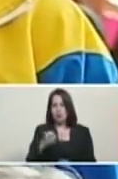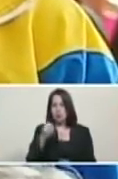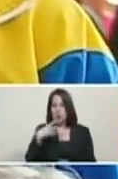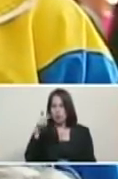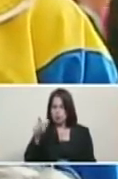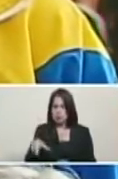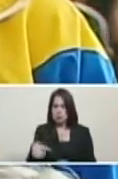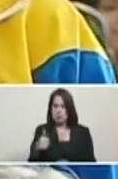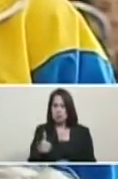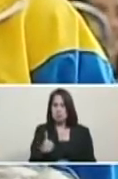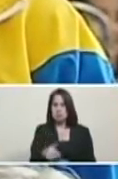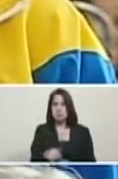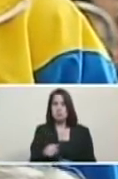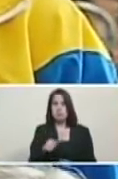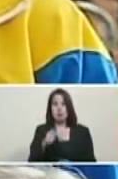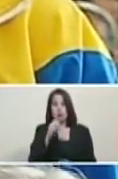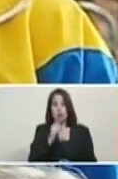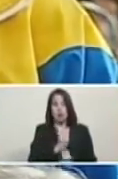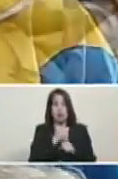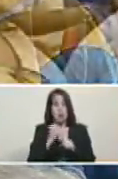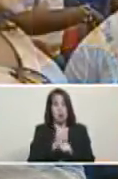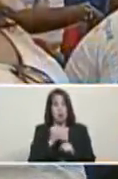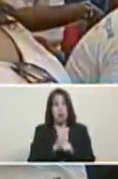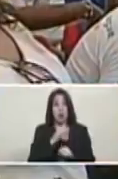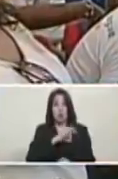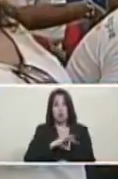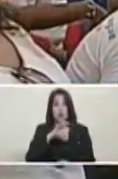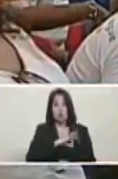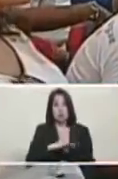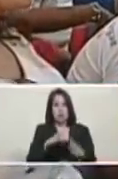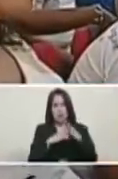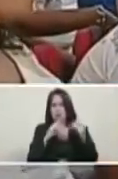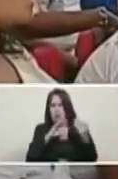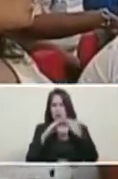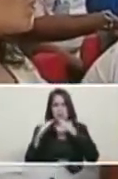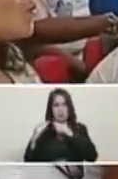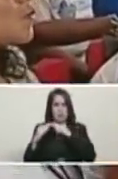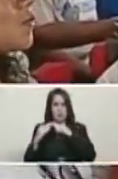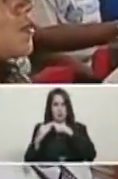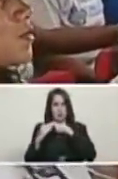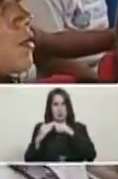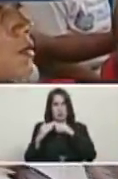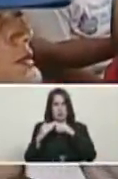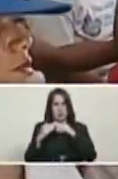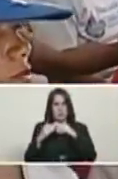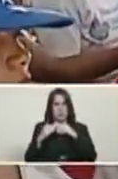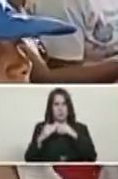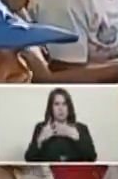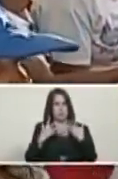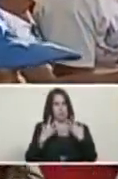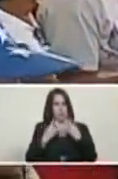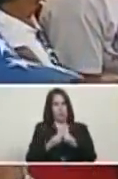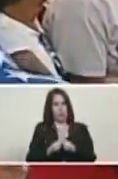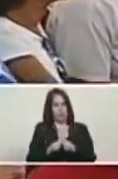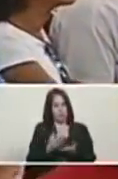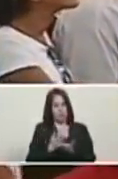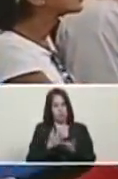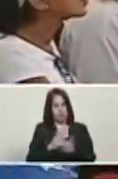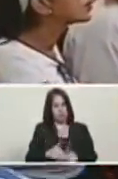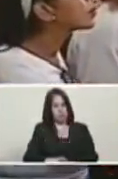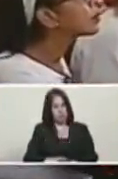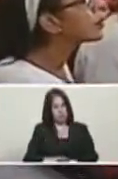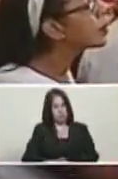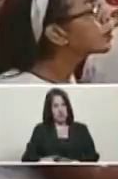señor. Un trabajador social también en todas las comunidades de Caracas. Y bueno, mira, estamos en pie de lucha,